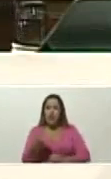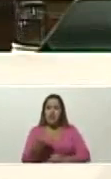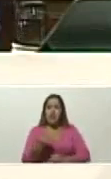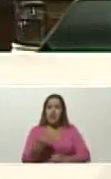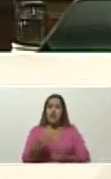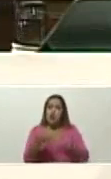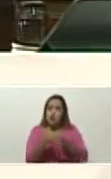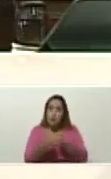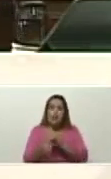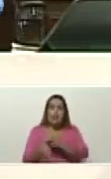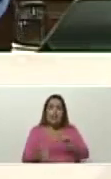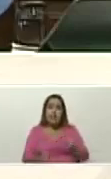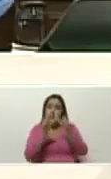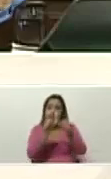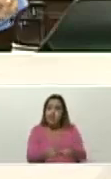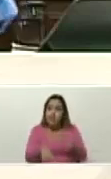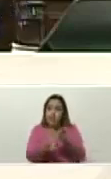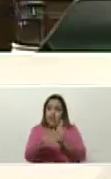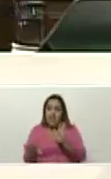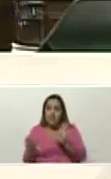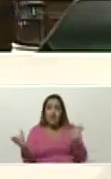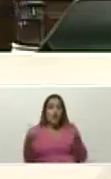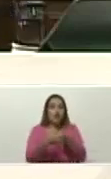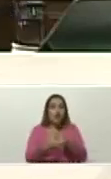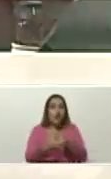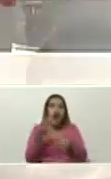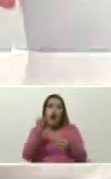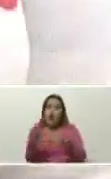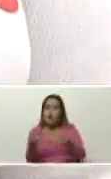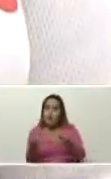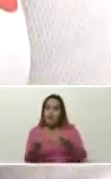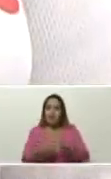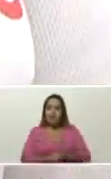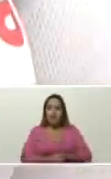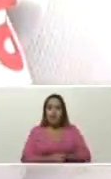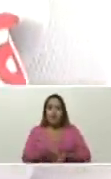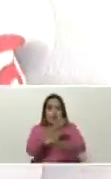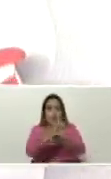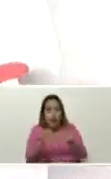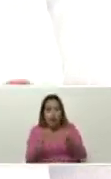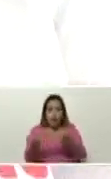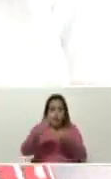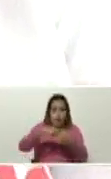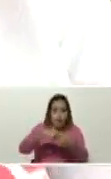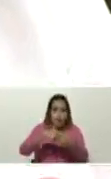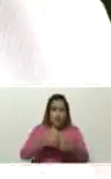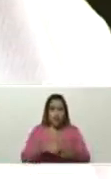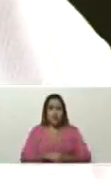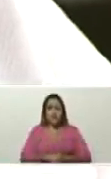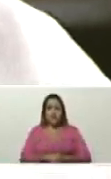conservadora de los derechos de la oligarquía. Y terminaron incorporándose